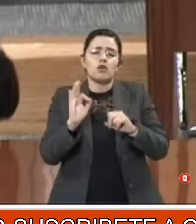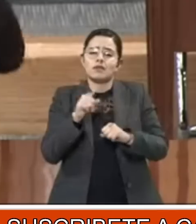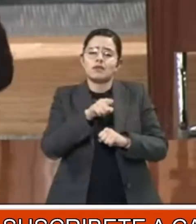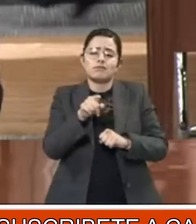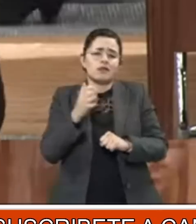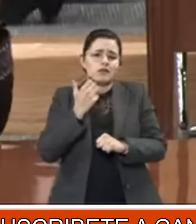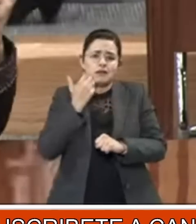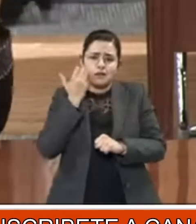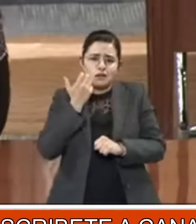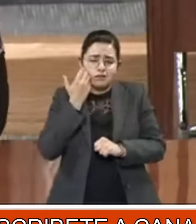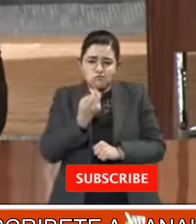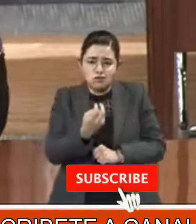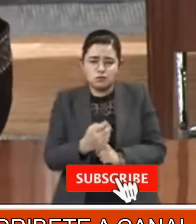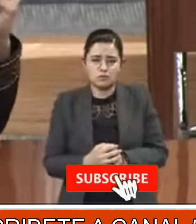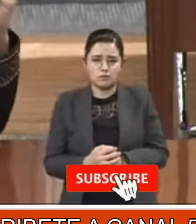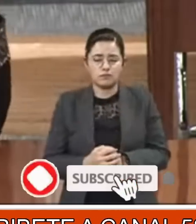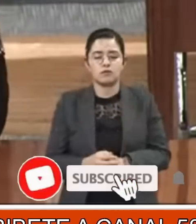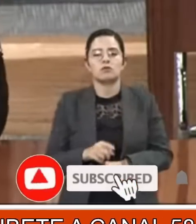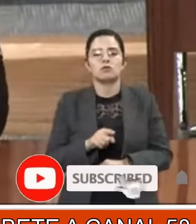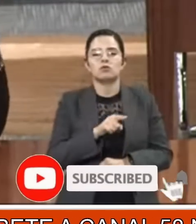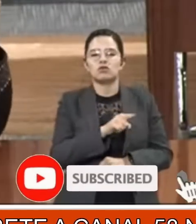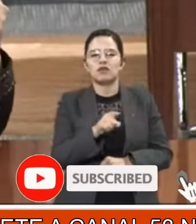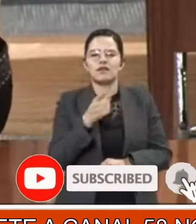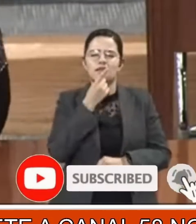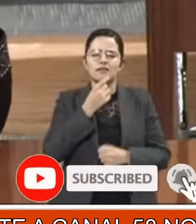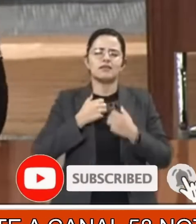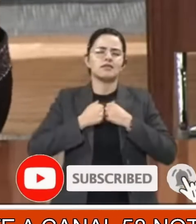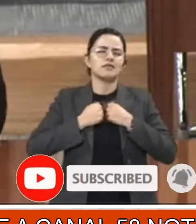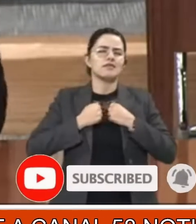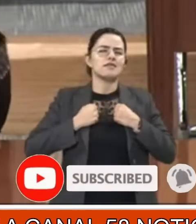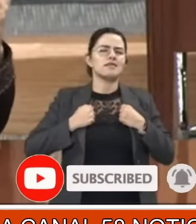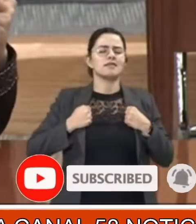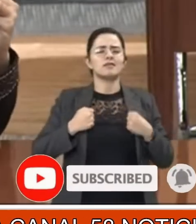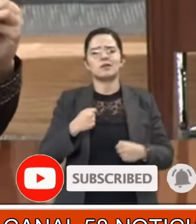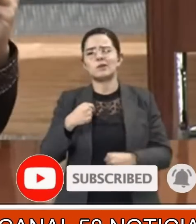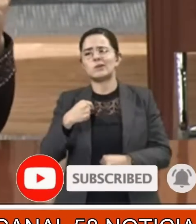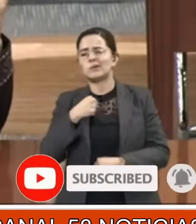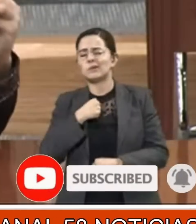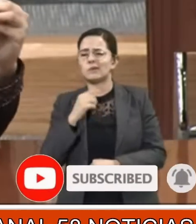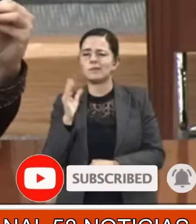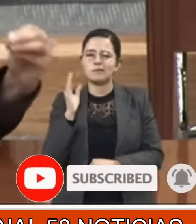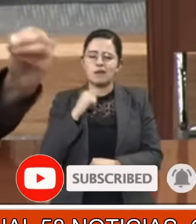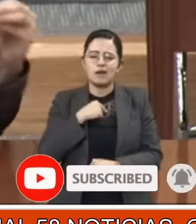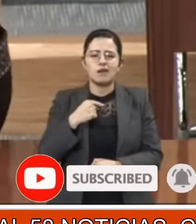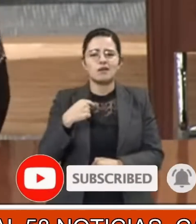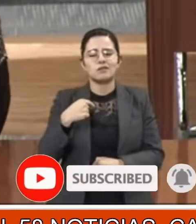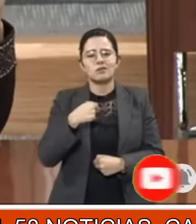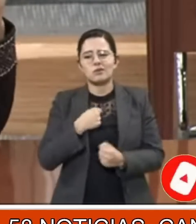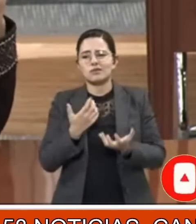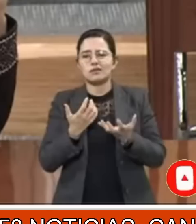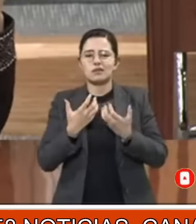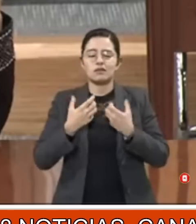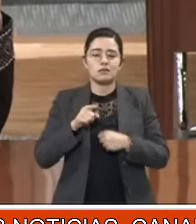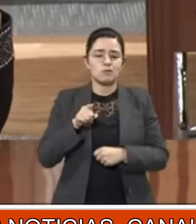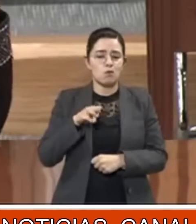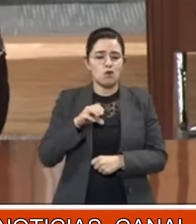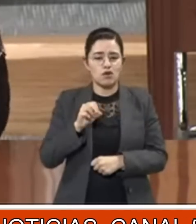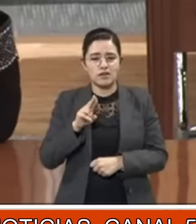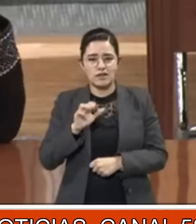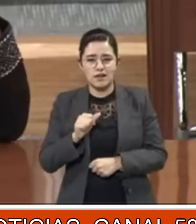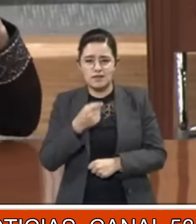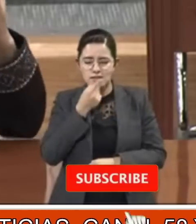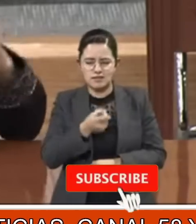tanto pregonan. Incluso se detectó que nunca presupuestan desde cero, solo agarran el presupuesto del año